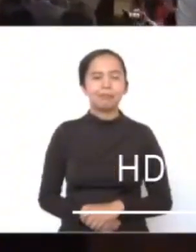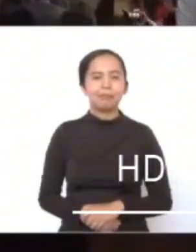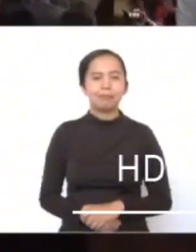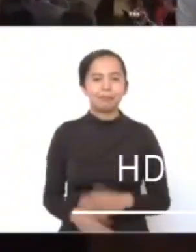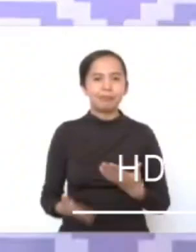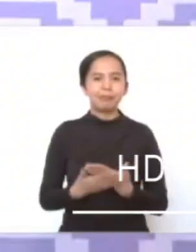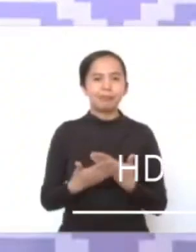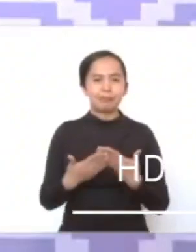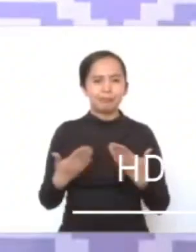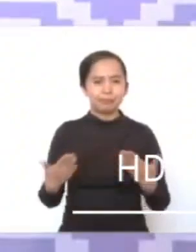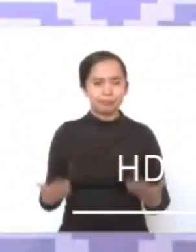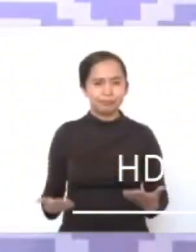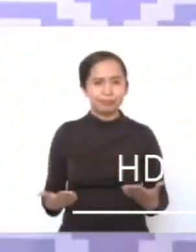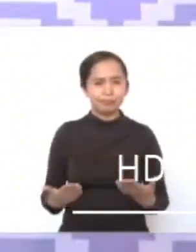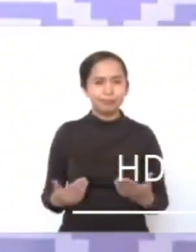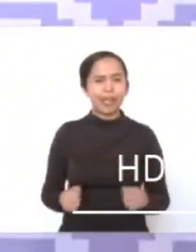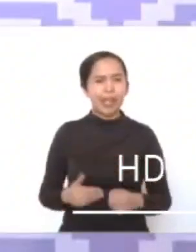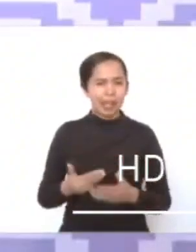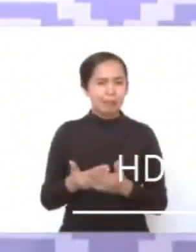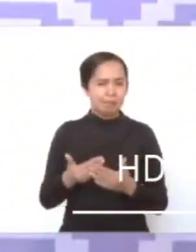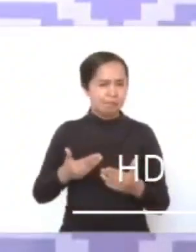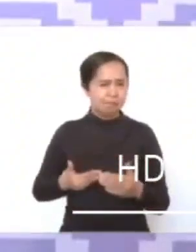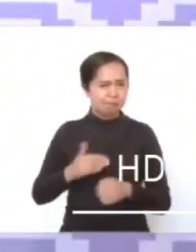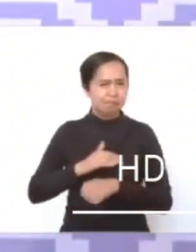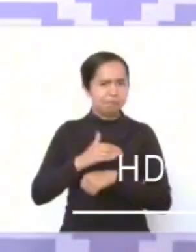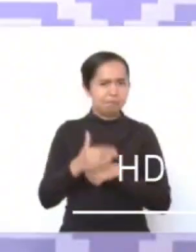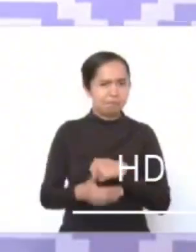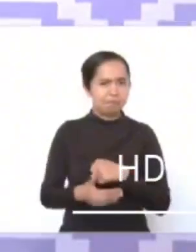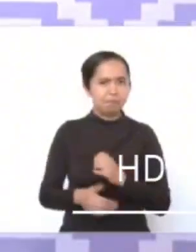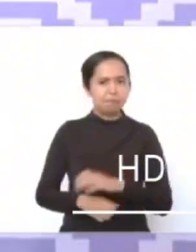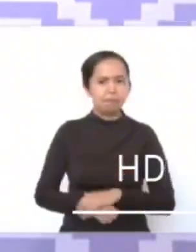Quiero, antes de terminar,